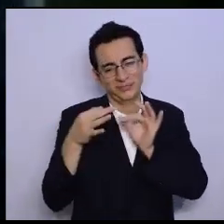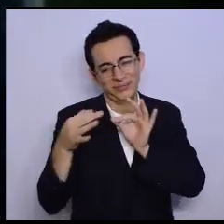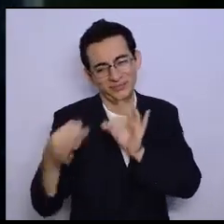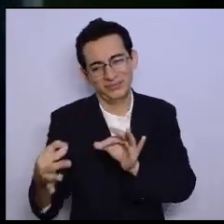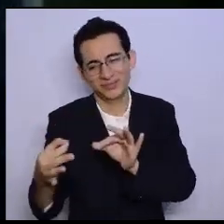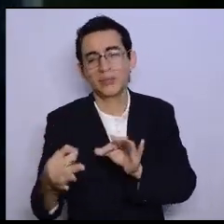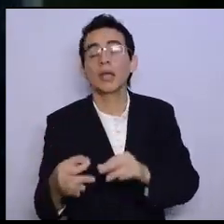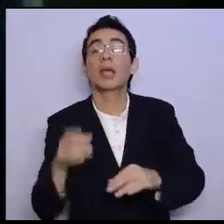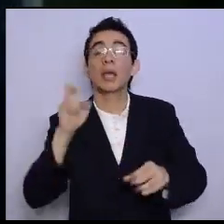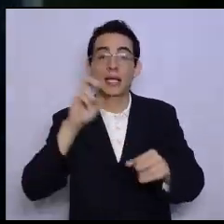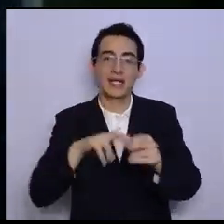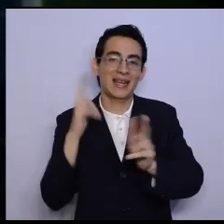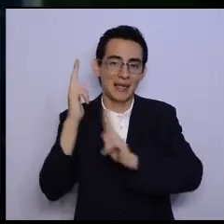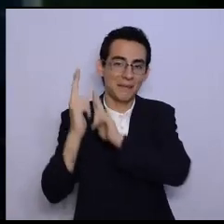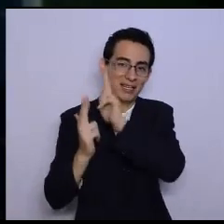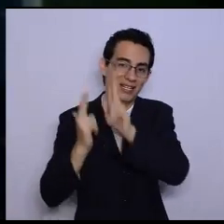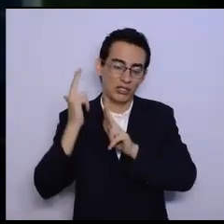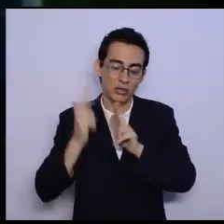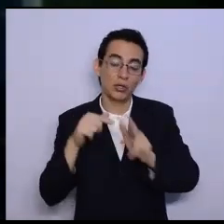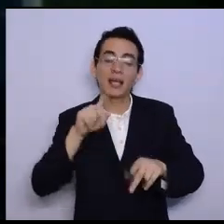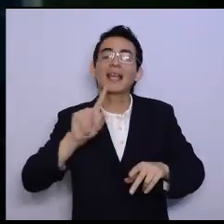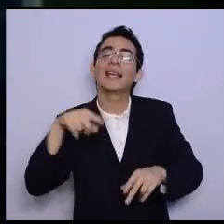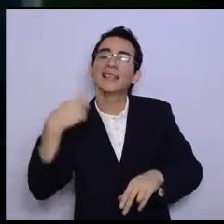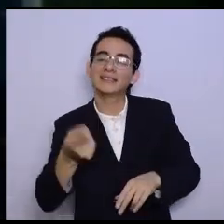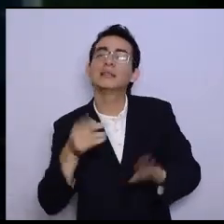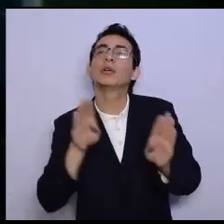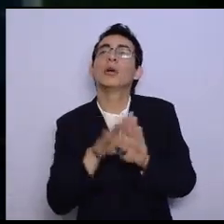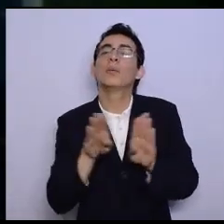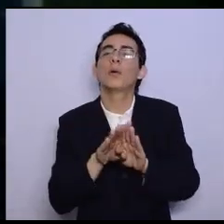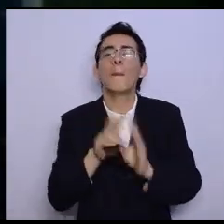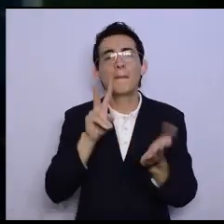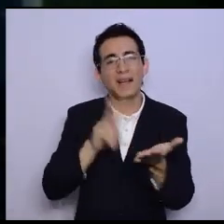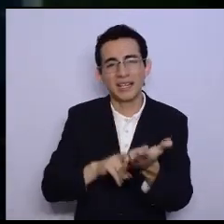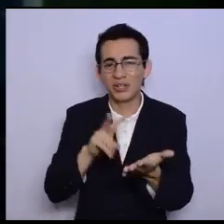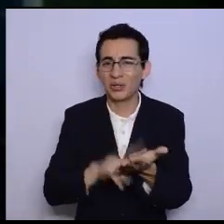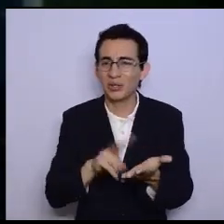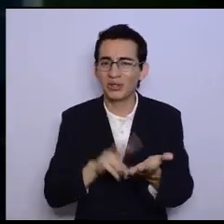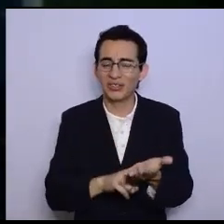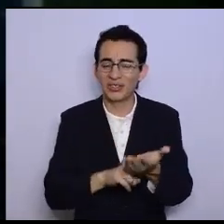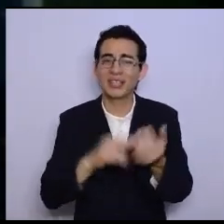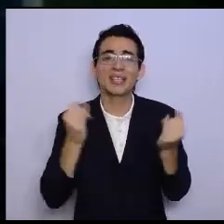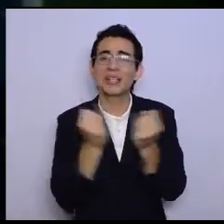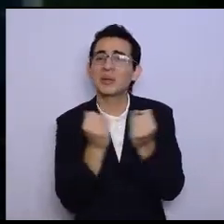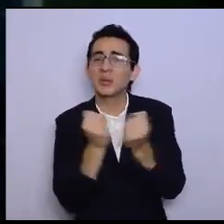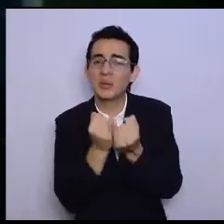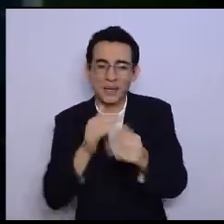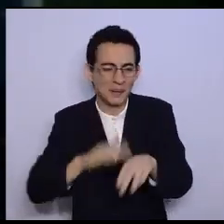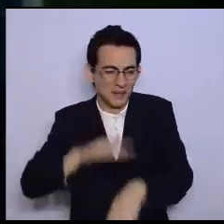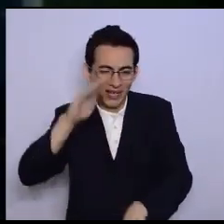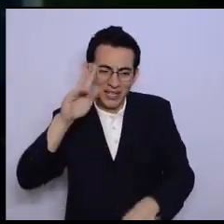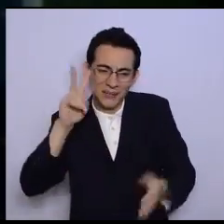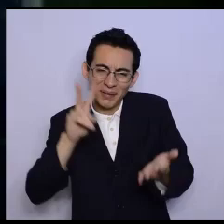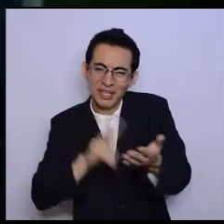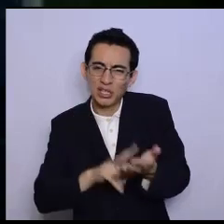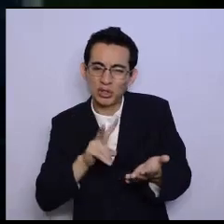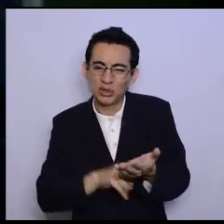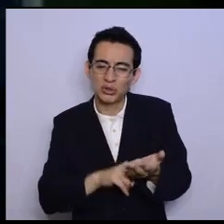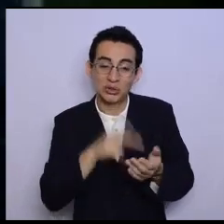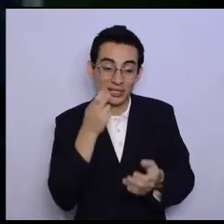valiosa. Entonces ahí cobra más sentido. Para que vuestra fe, mucho más valiosa que el oro.